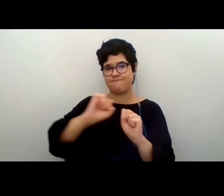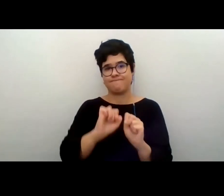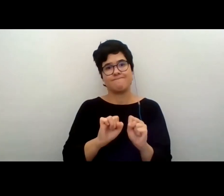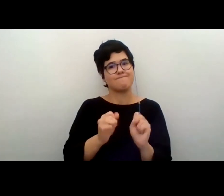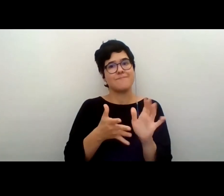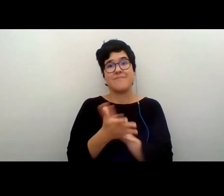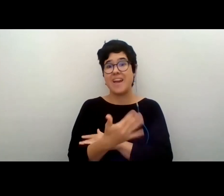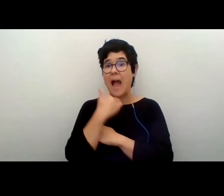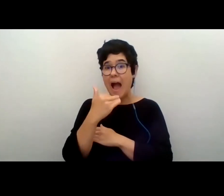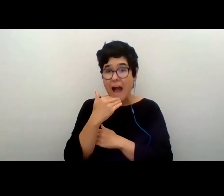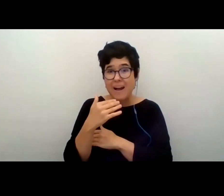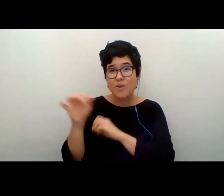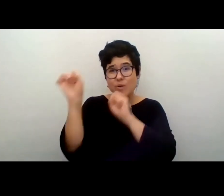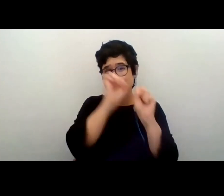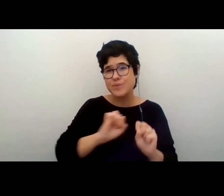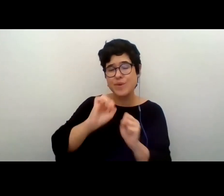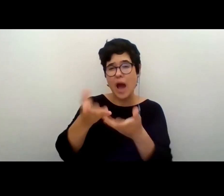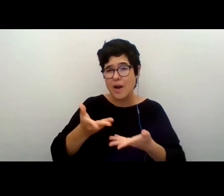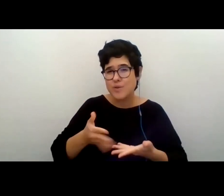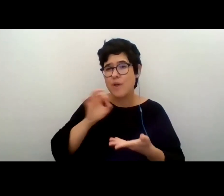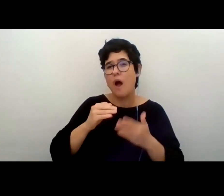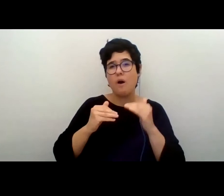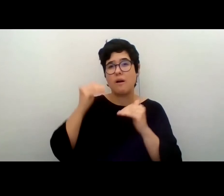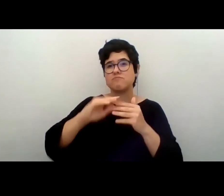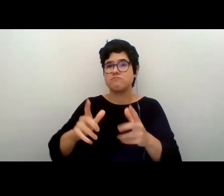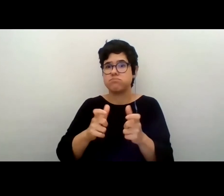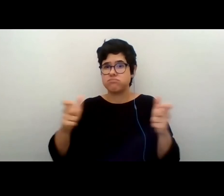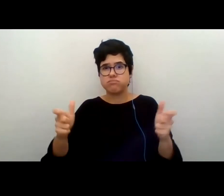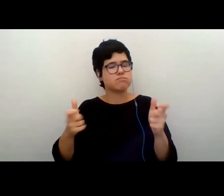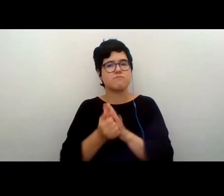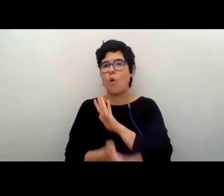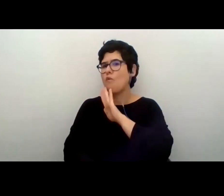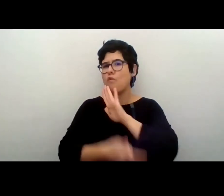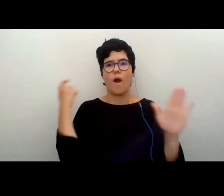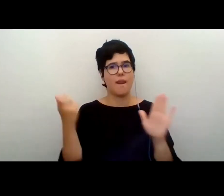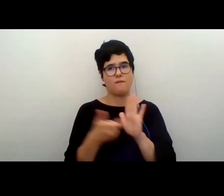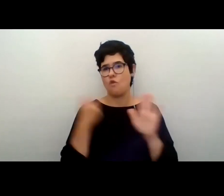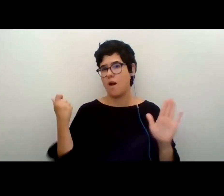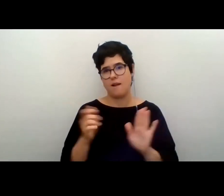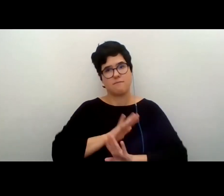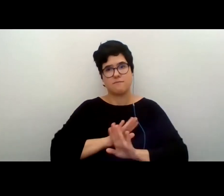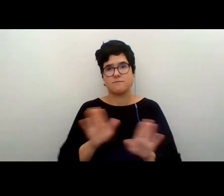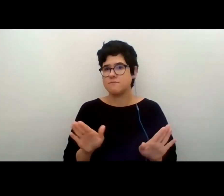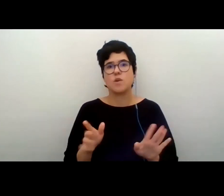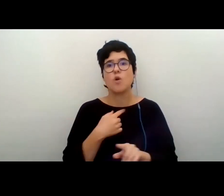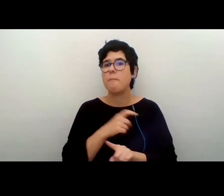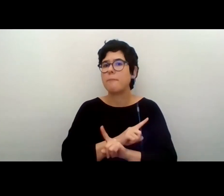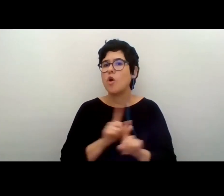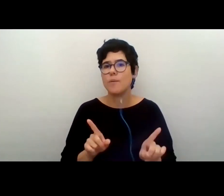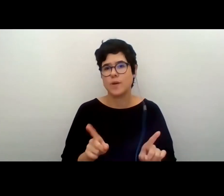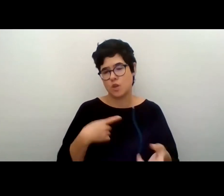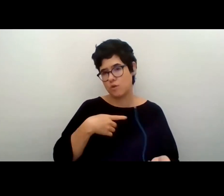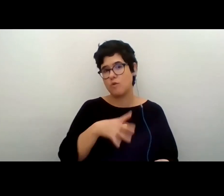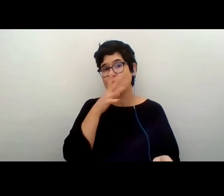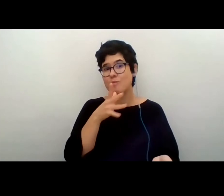meteríamos, desequilibraríamos de alguna manera la inmunidad y podríamos tener algún problema, más que nada porque no sabes dónde te estás metiendo. Es decir, si